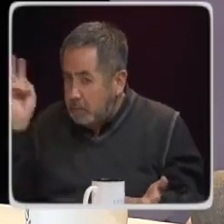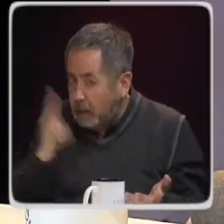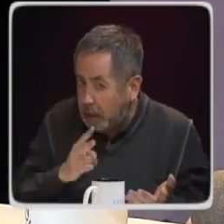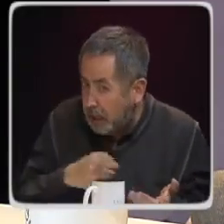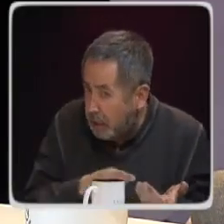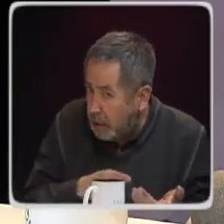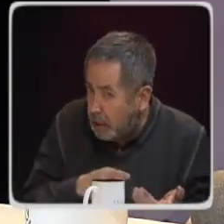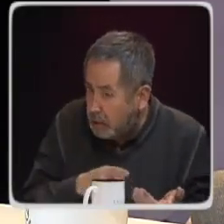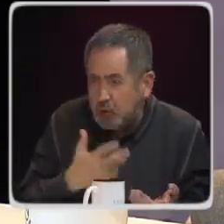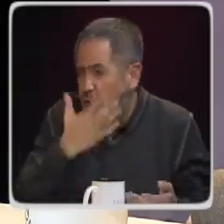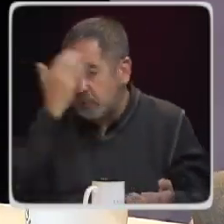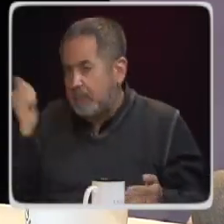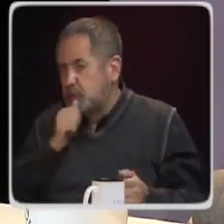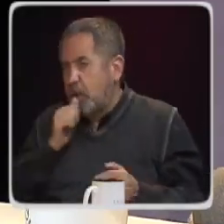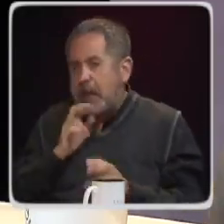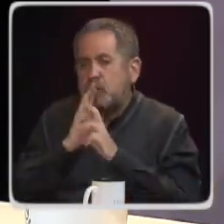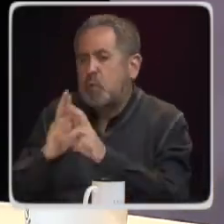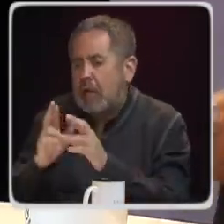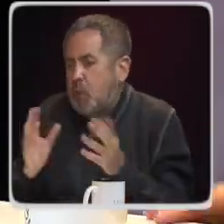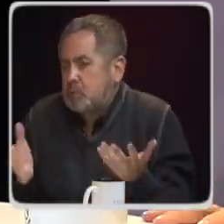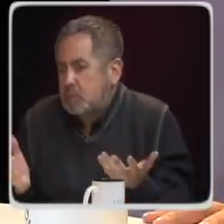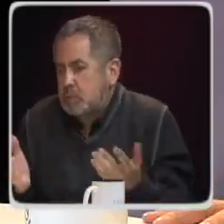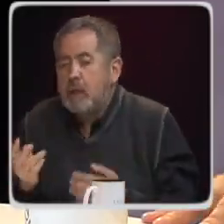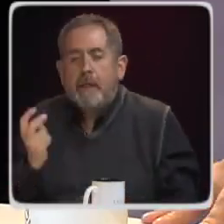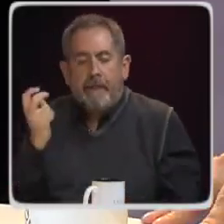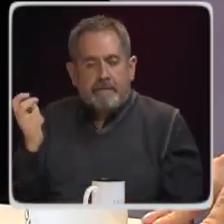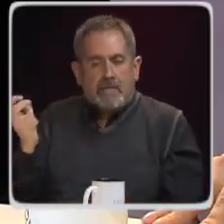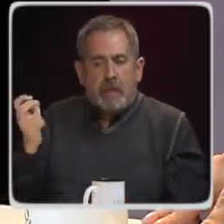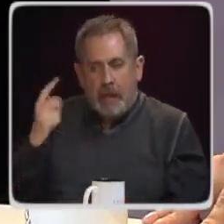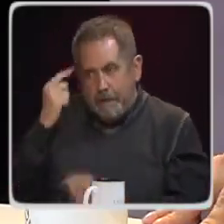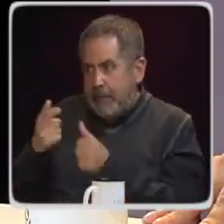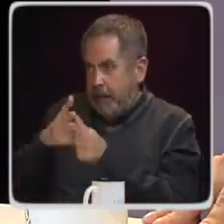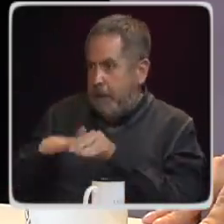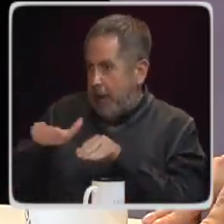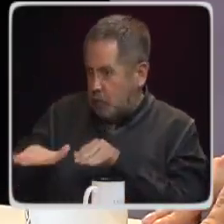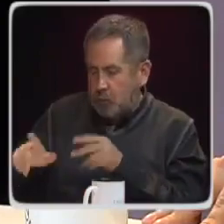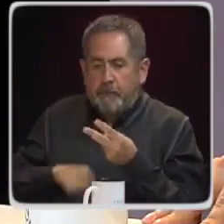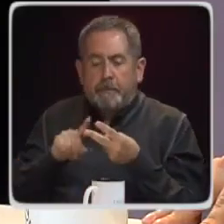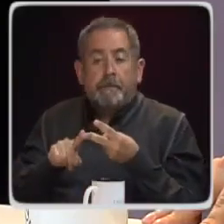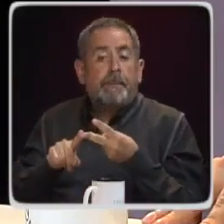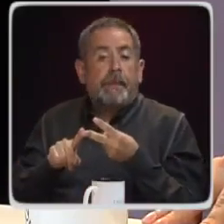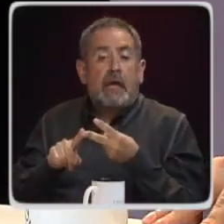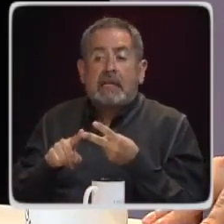de tratar con niños, niñas, adolescentes o jóvenes que tienen ciertas